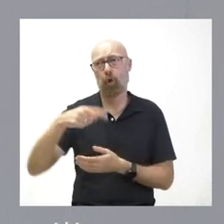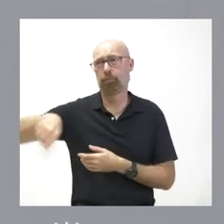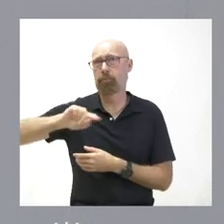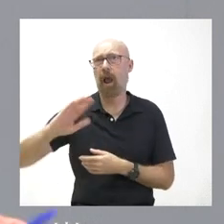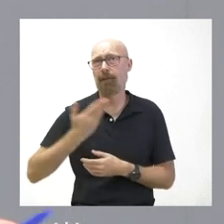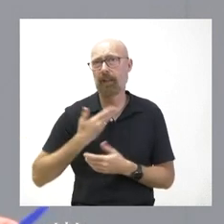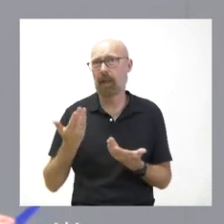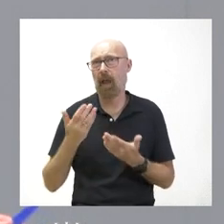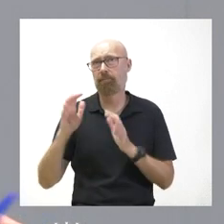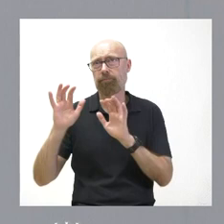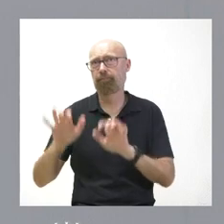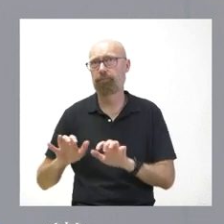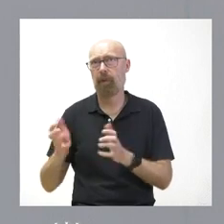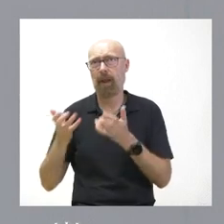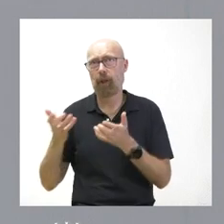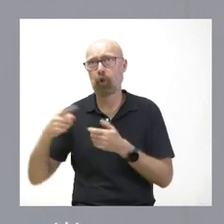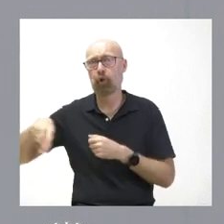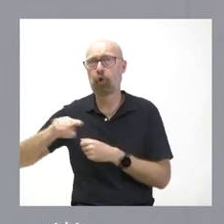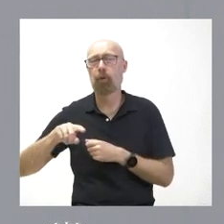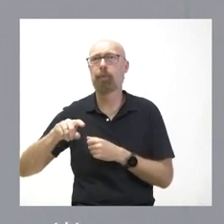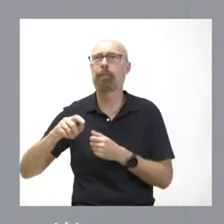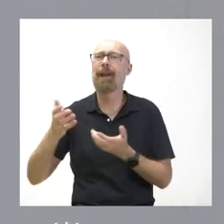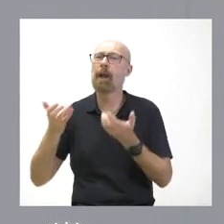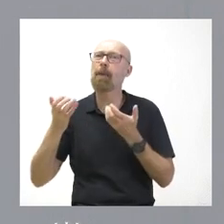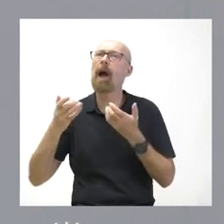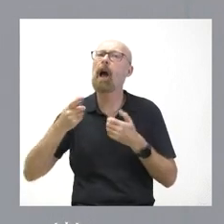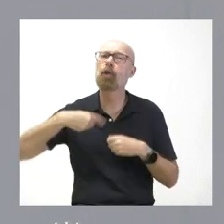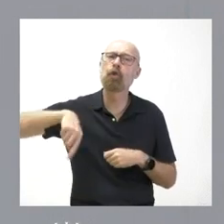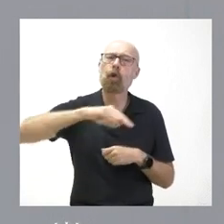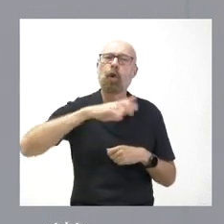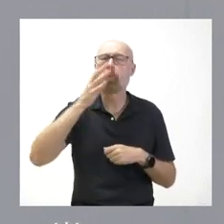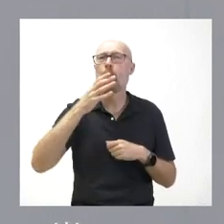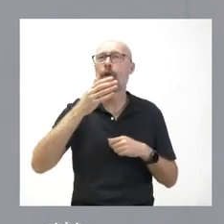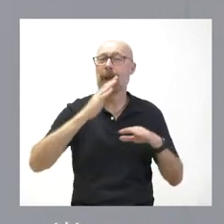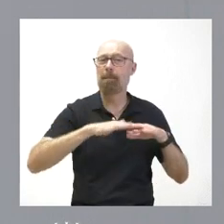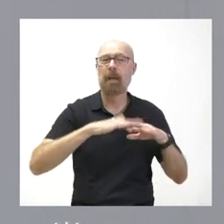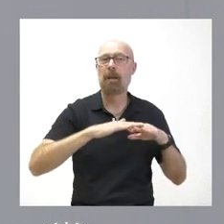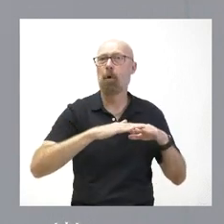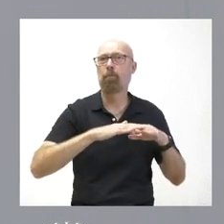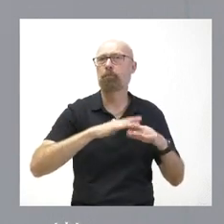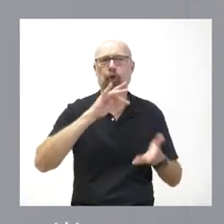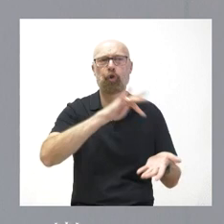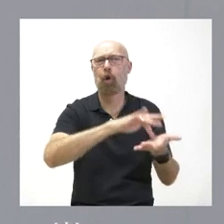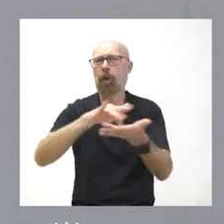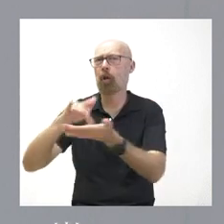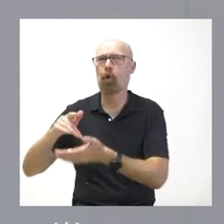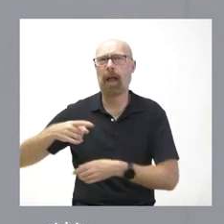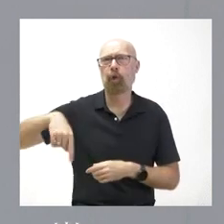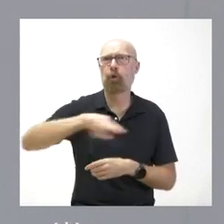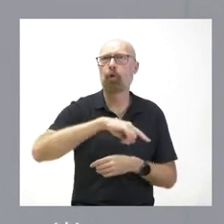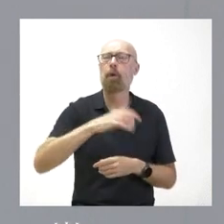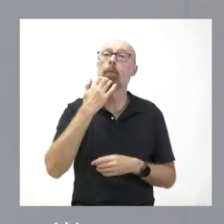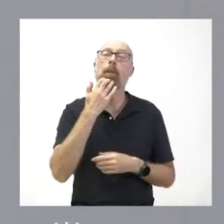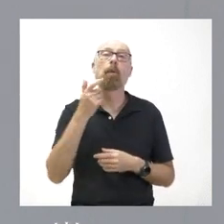la rebaja para todos Porque todos pasamos por el tipo mínimo de gravamen del irpf En porcentaje beneficia más a las personas